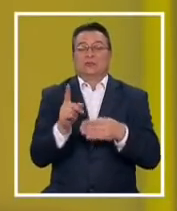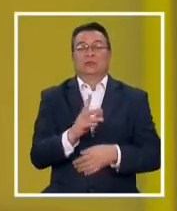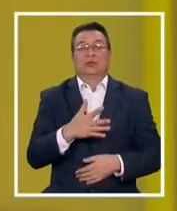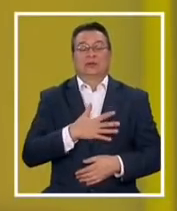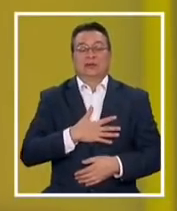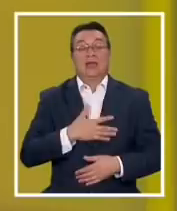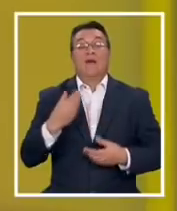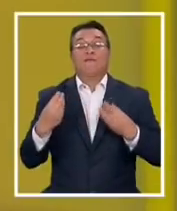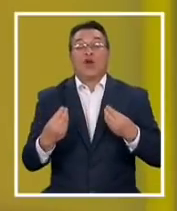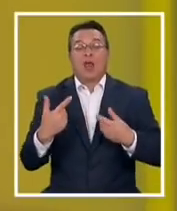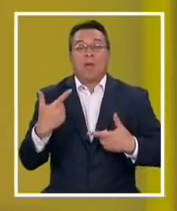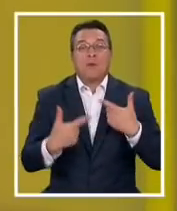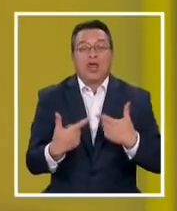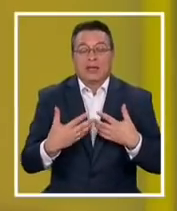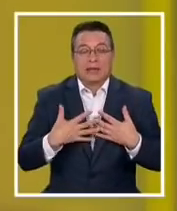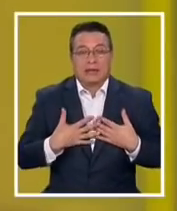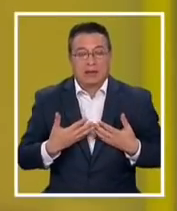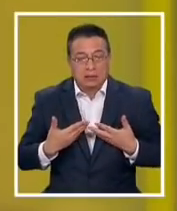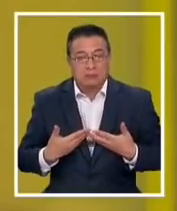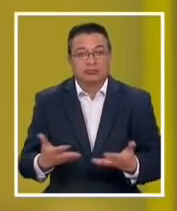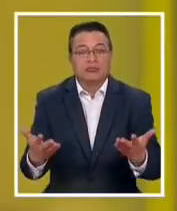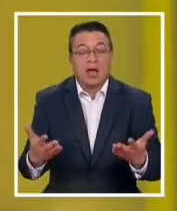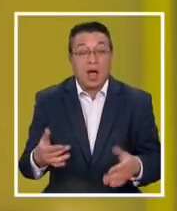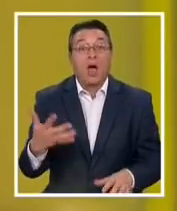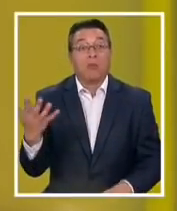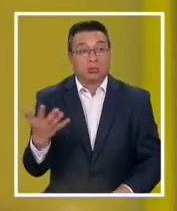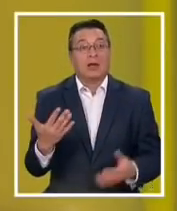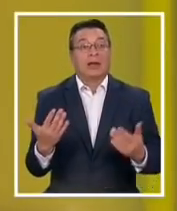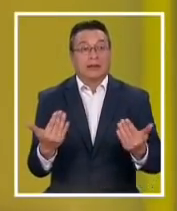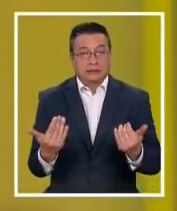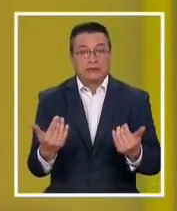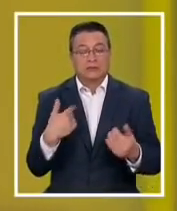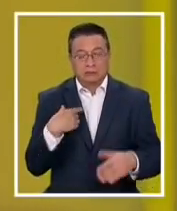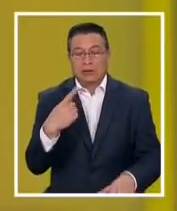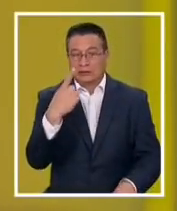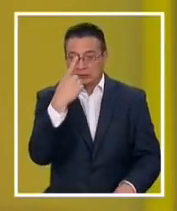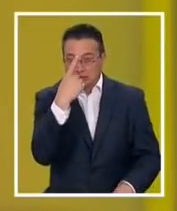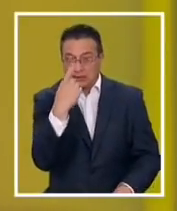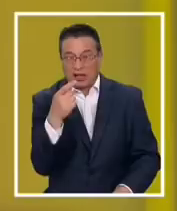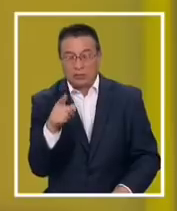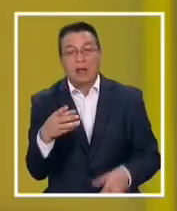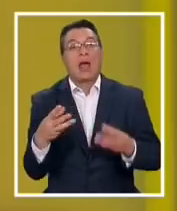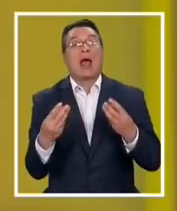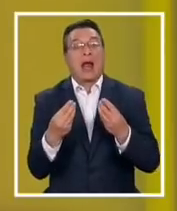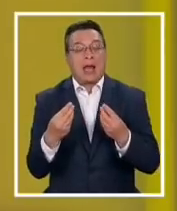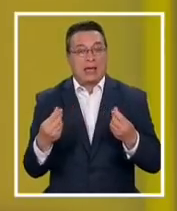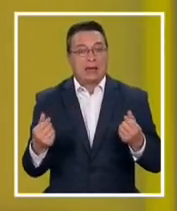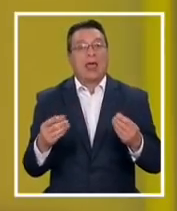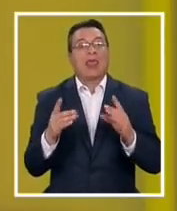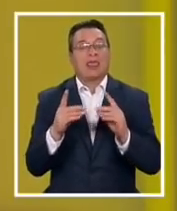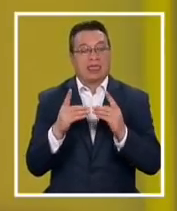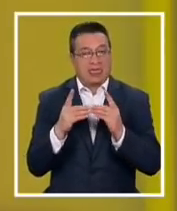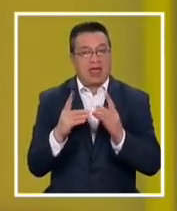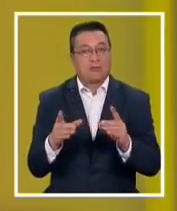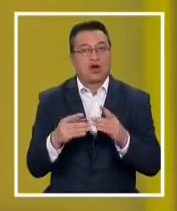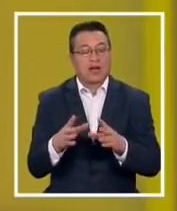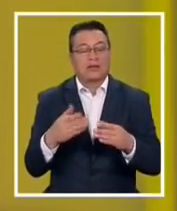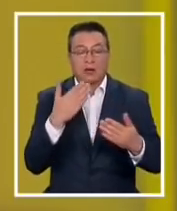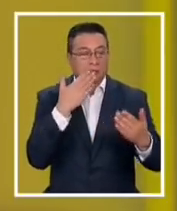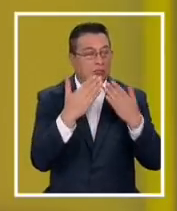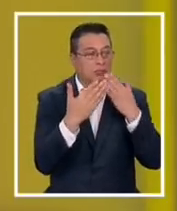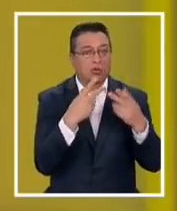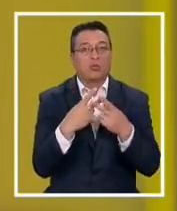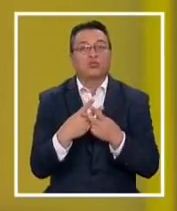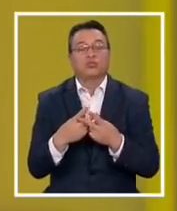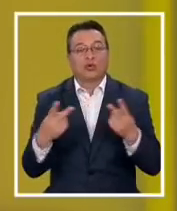política. Entonces yo creo que necesitamos tomarnos muy en serio esto, que tiene que ver con la calidad de la democracia, ¿no? Con la calidad del debate